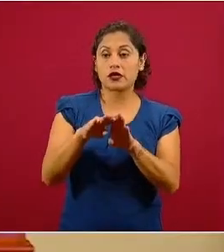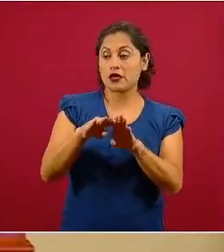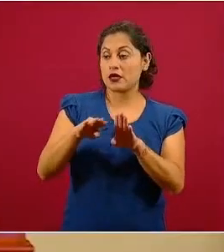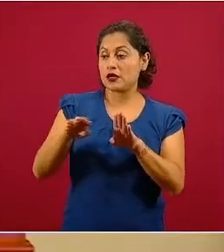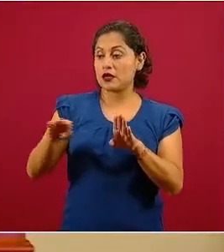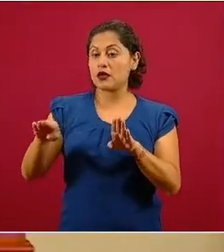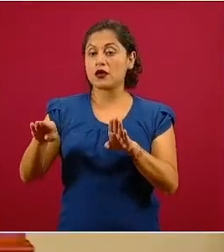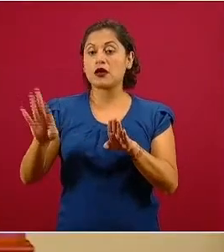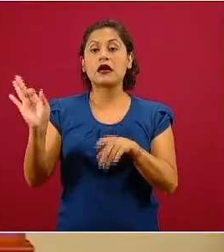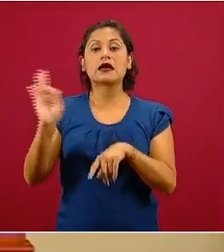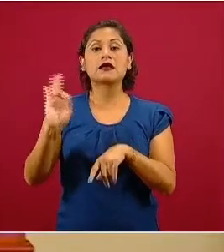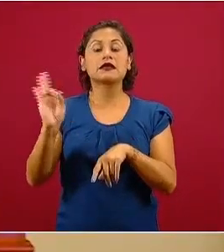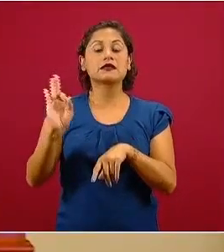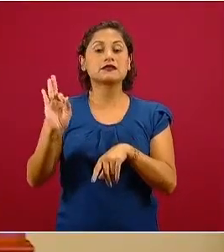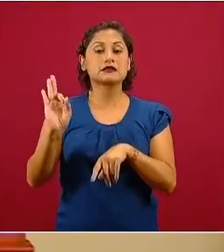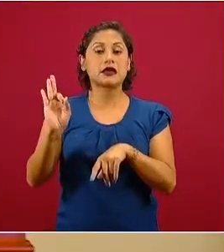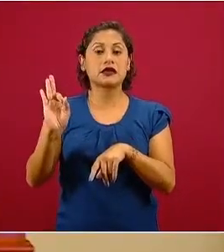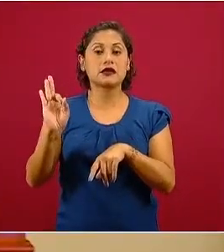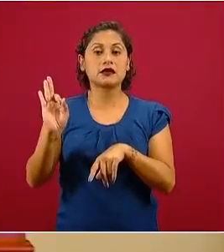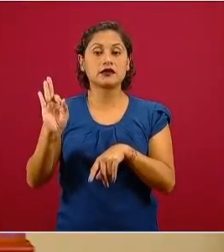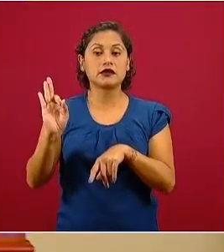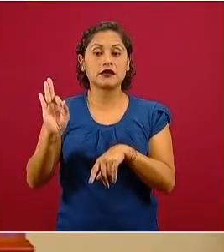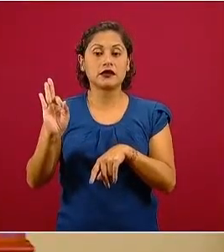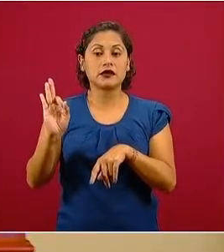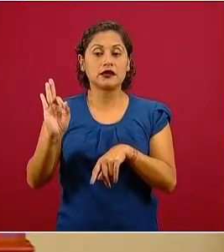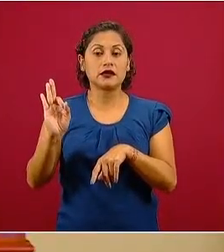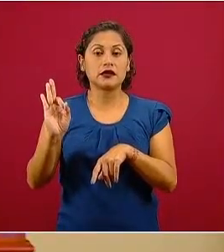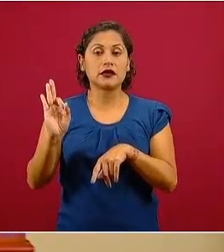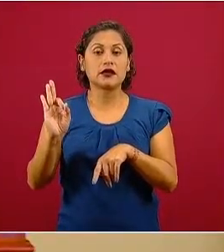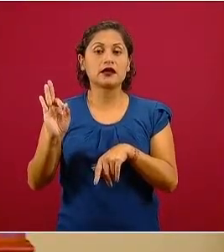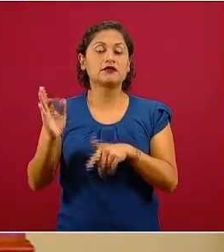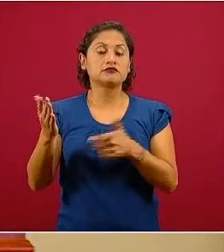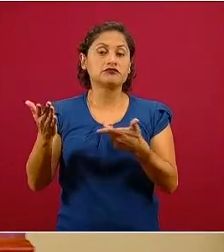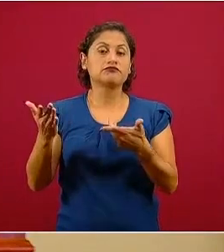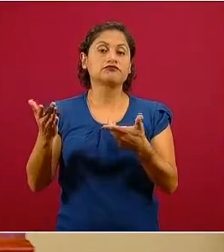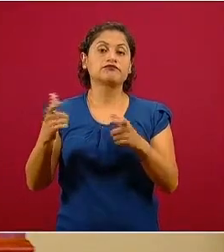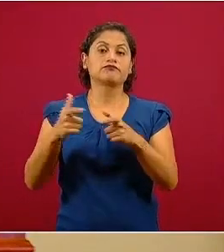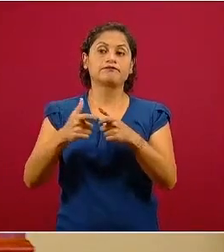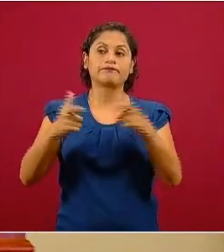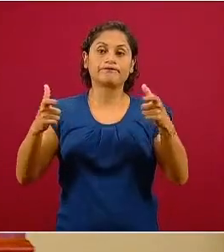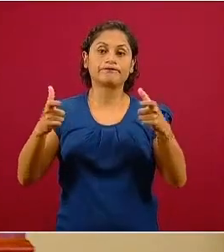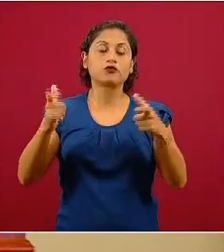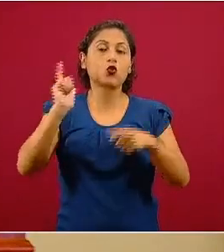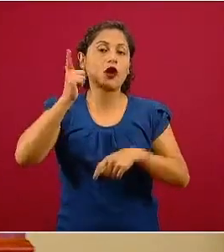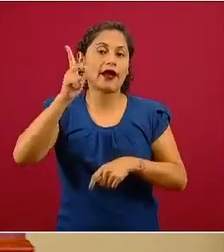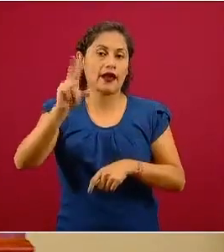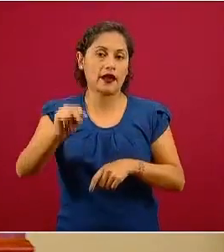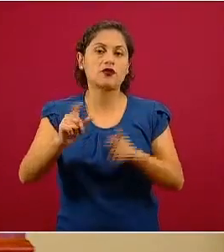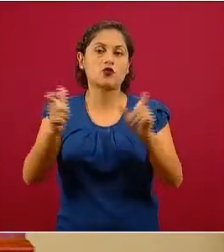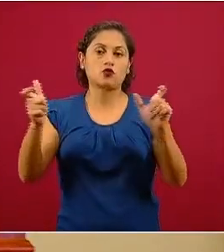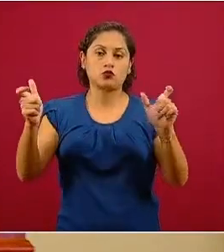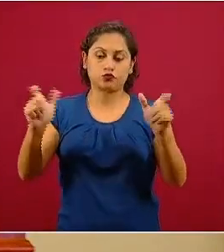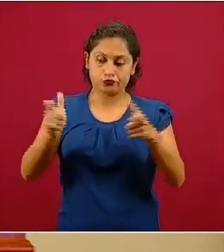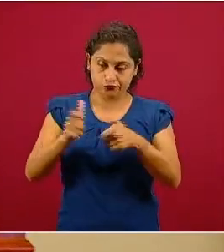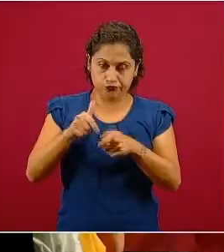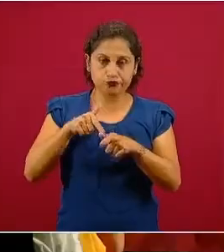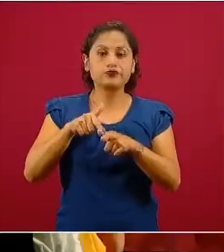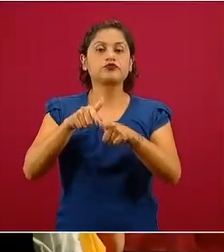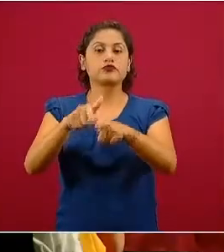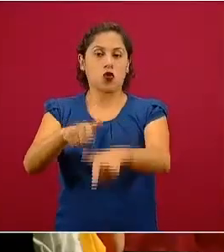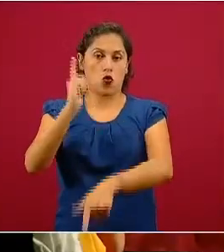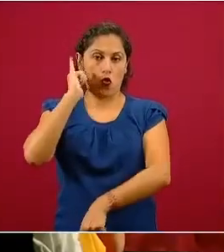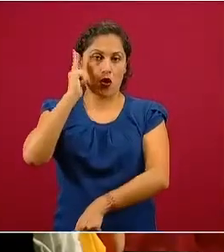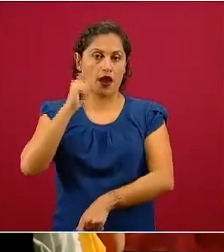un curso que fuera hacia, lógicamente, el incremento. Esperemos que no, esperemos que el descenso continúe más bien para el